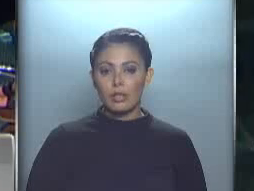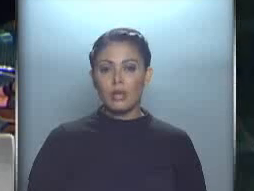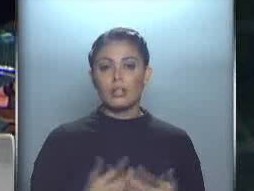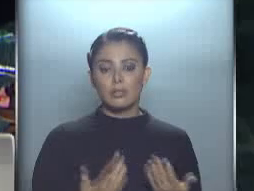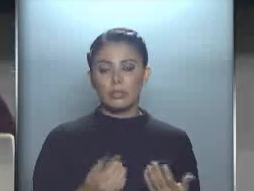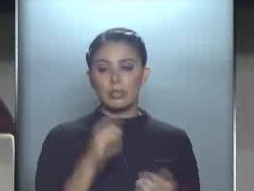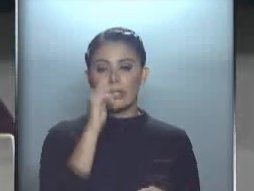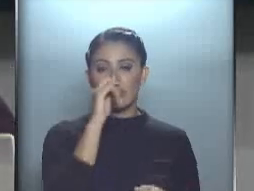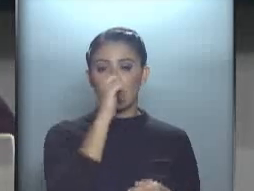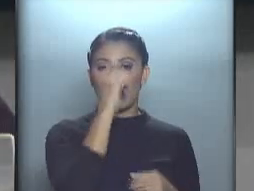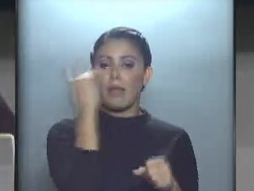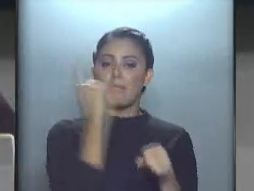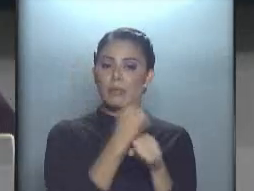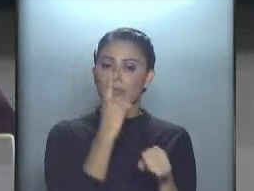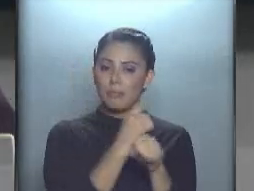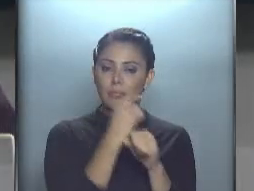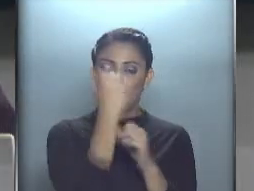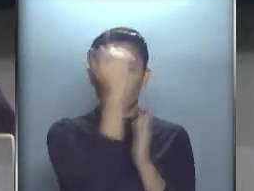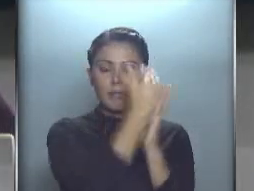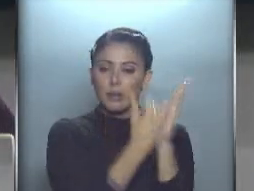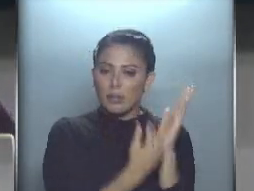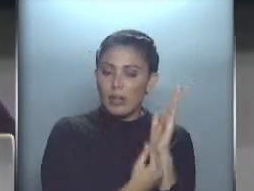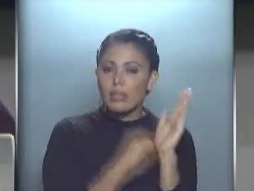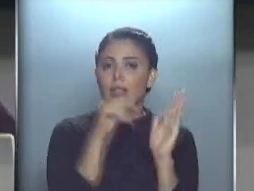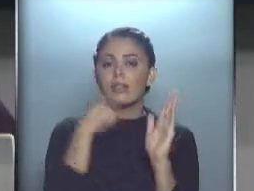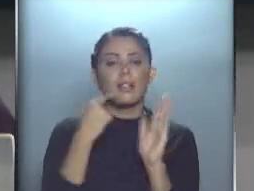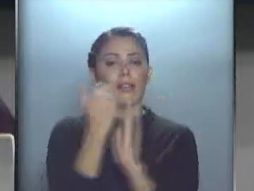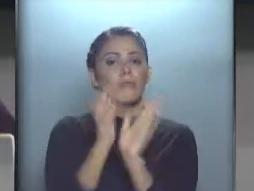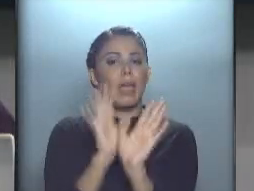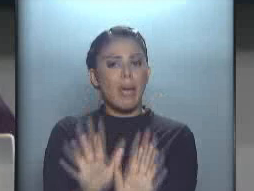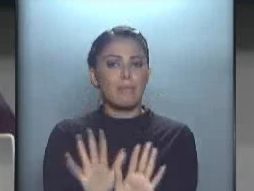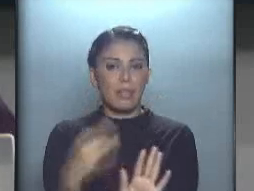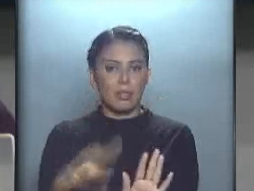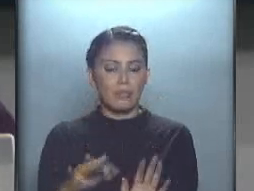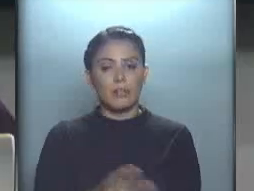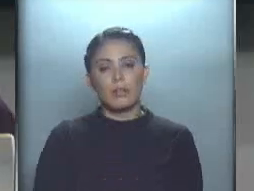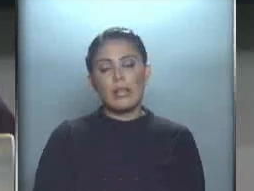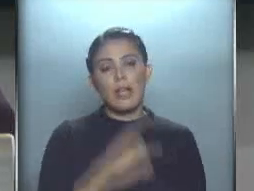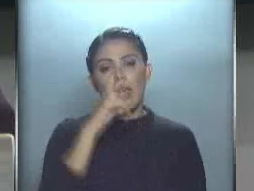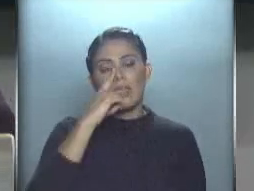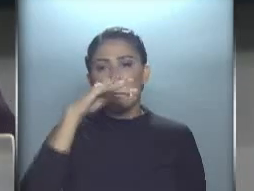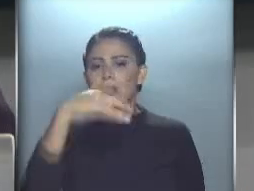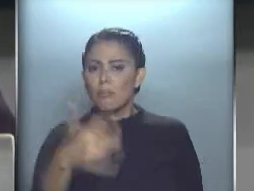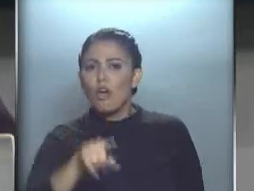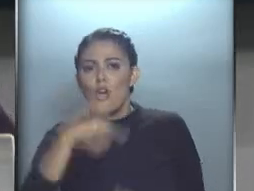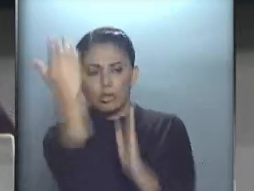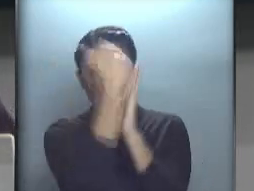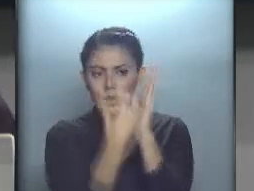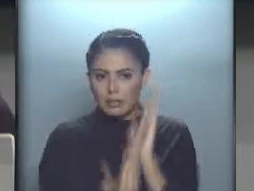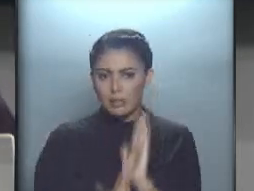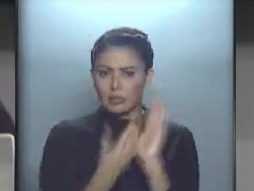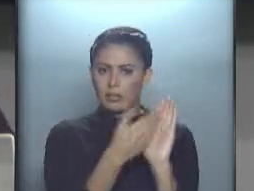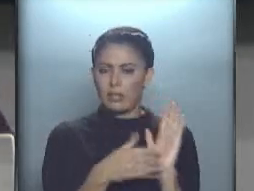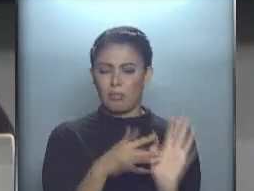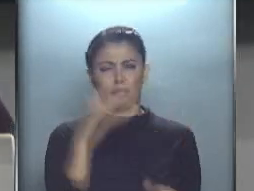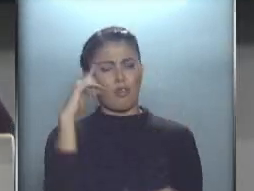primera asignación de vacantes figuraba en lista de espera. Después de unas semanas apareció un listado en la escuela que no